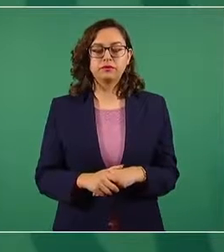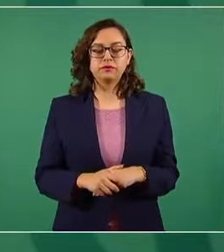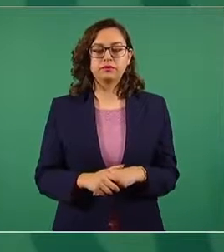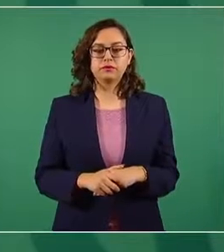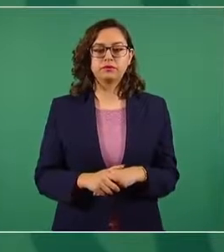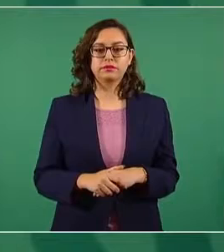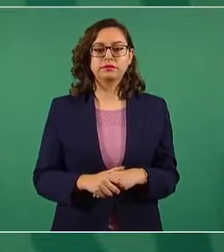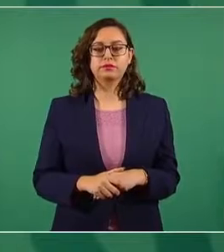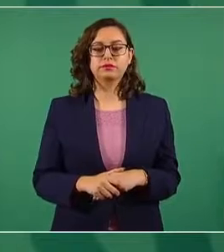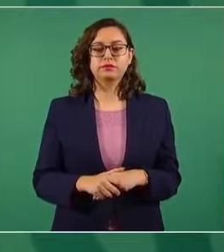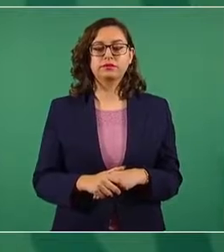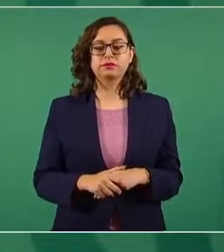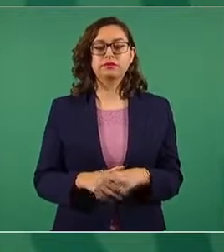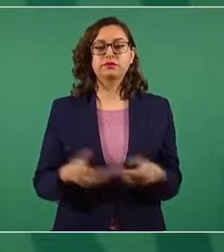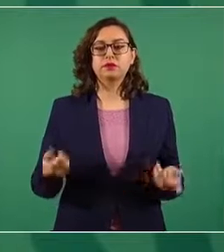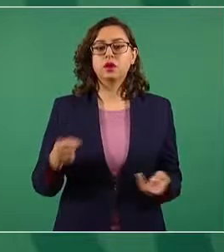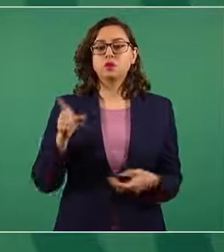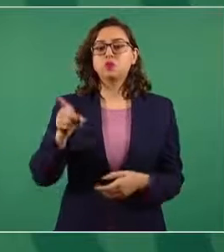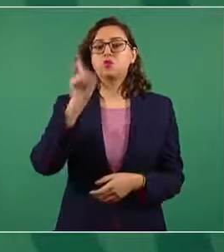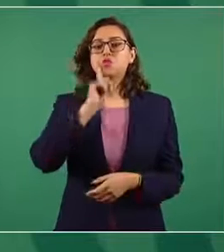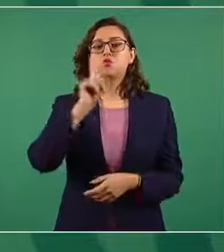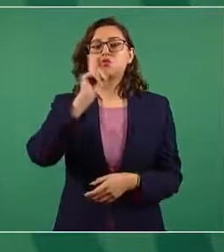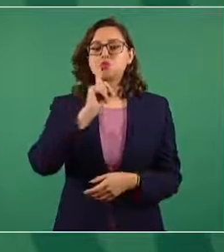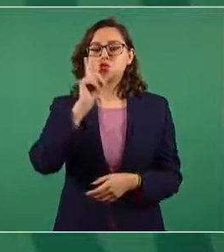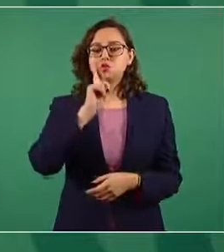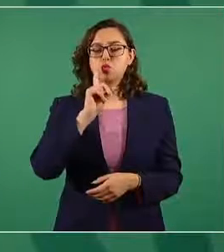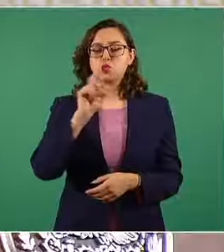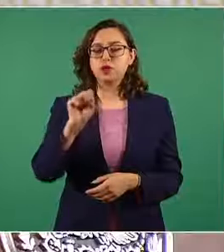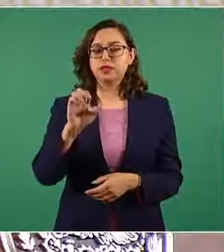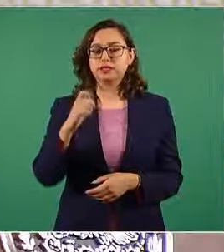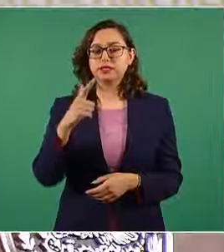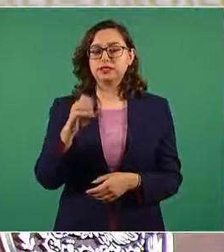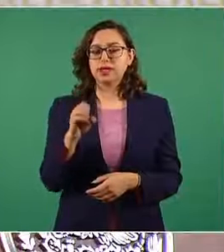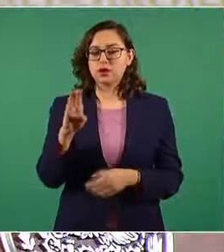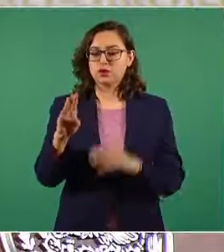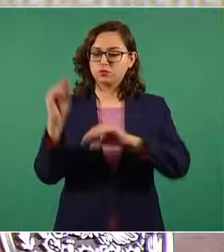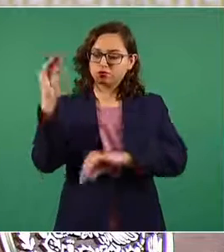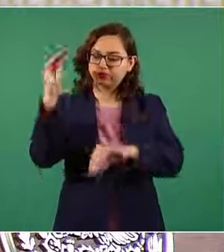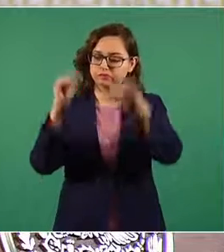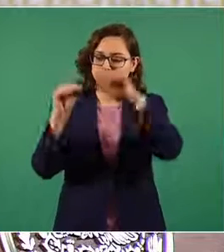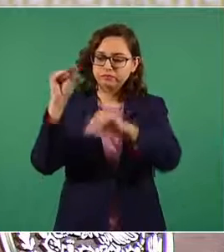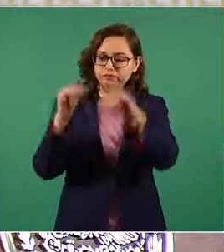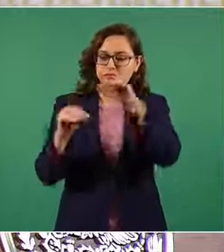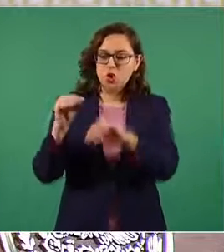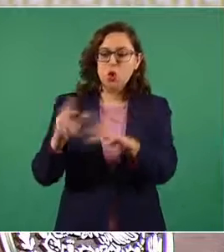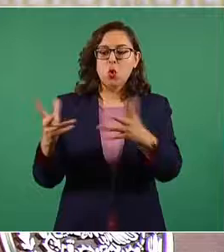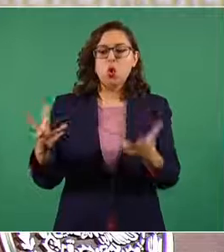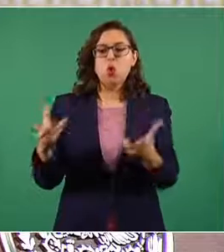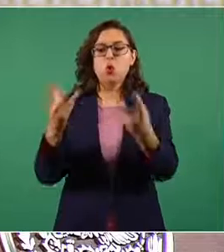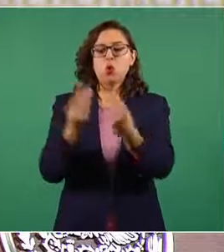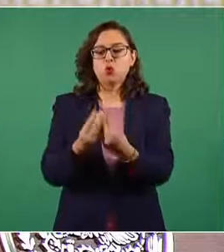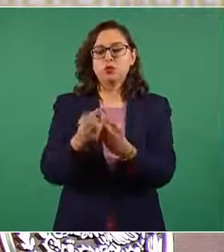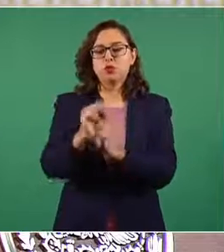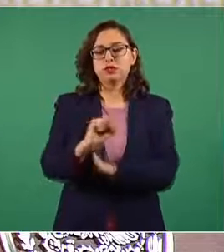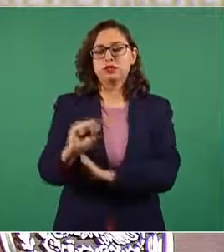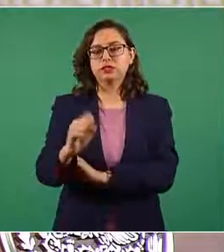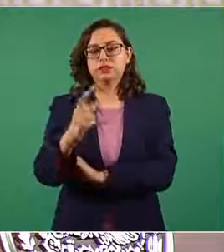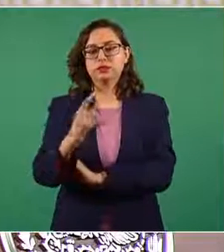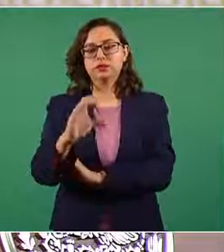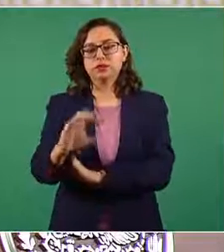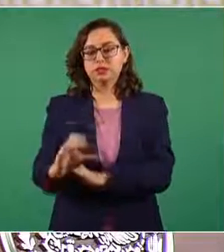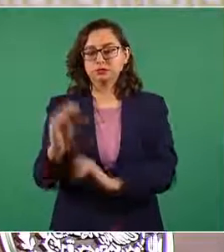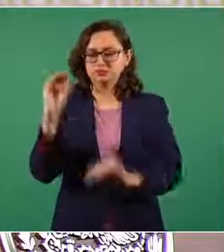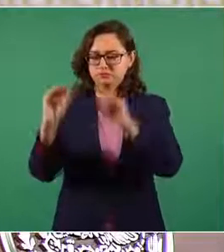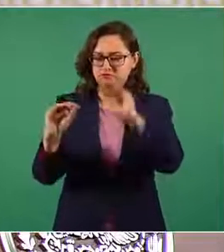que lo elaboró la secretaria de Gobernación en coordinación con la secretaria de Seguridad Pública.